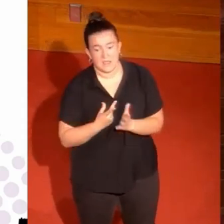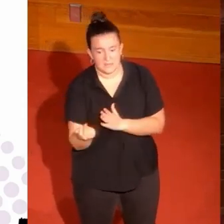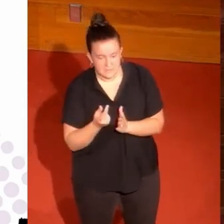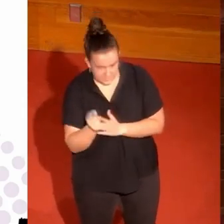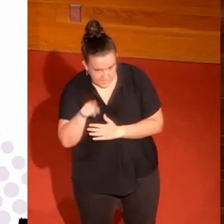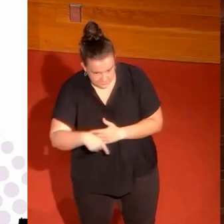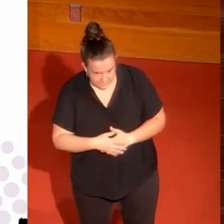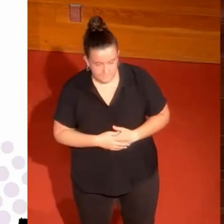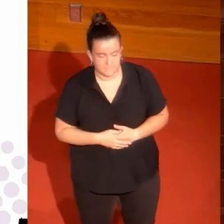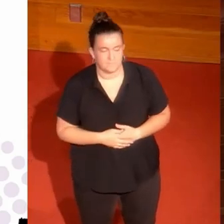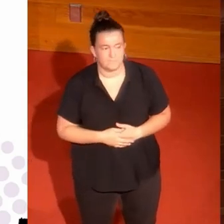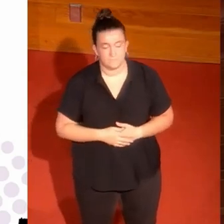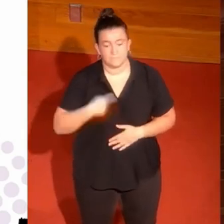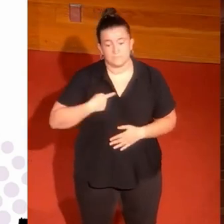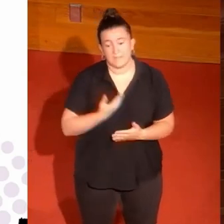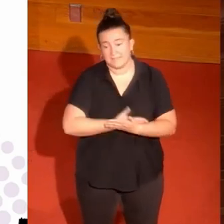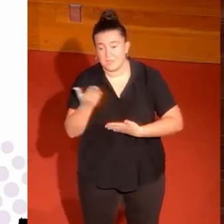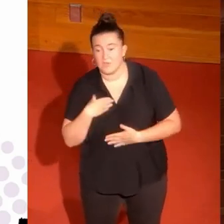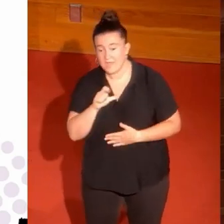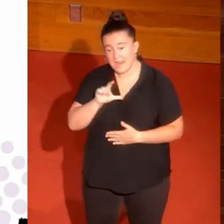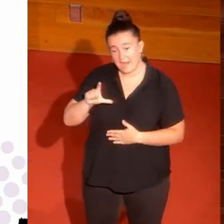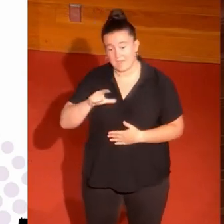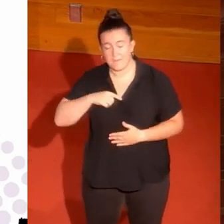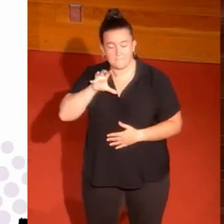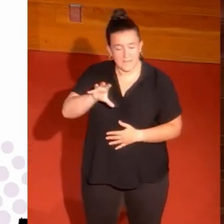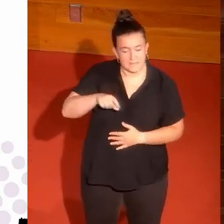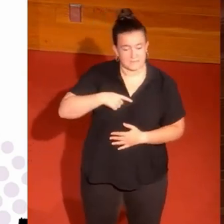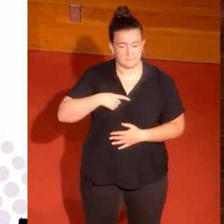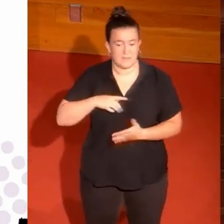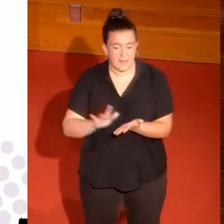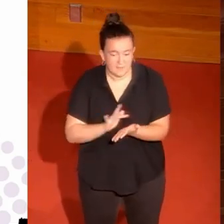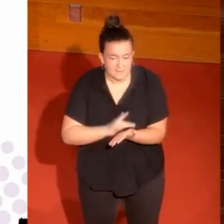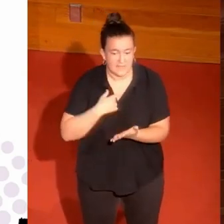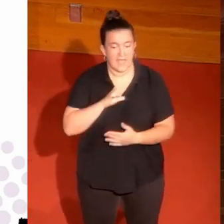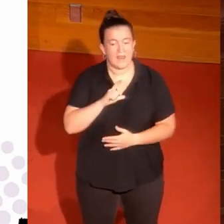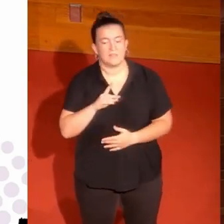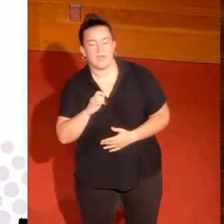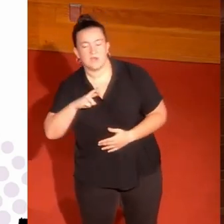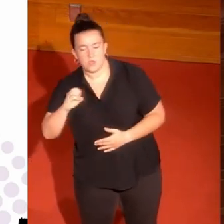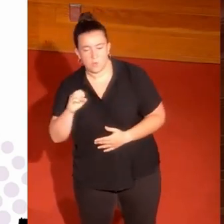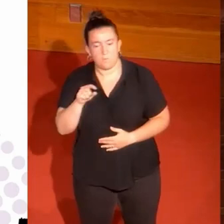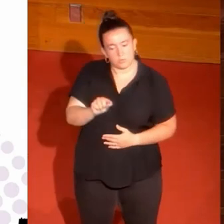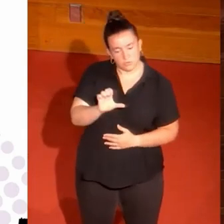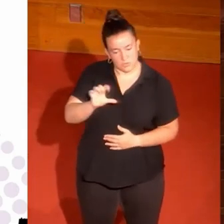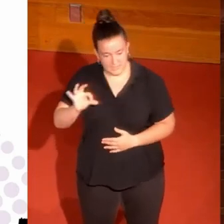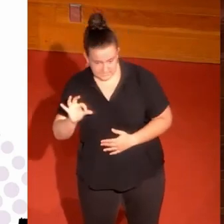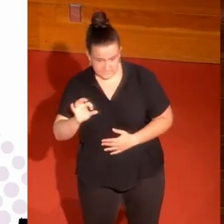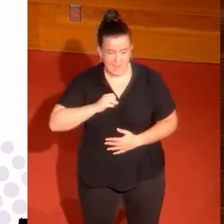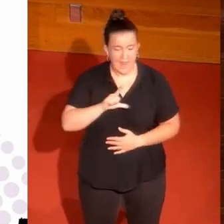tambén ha colaborado en el diario El País en la revista 5n diario.es lamarea o frontera